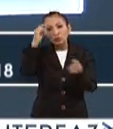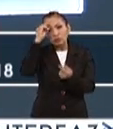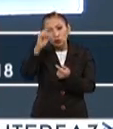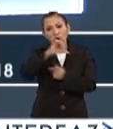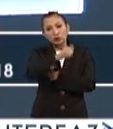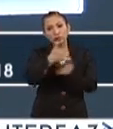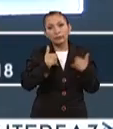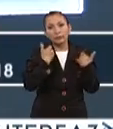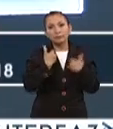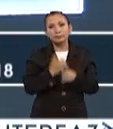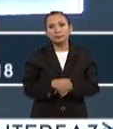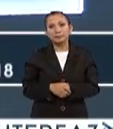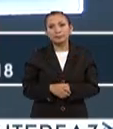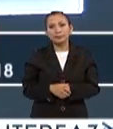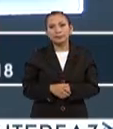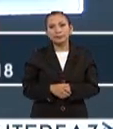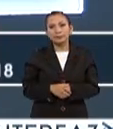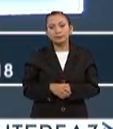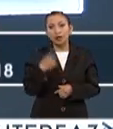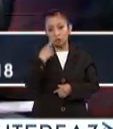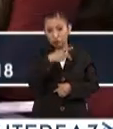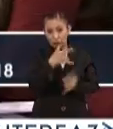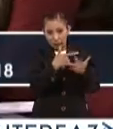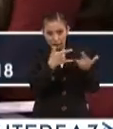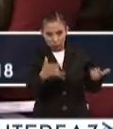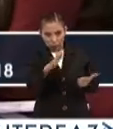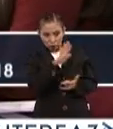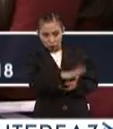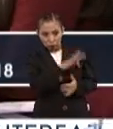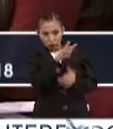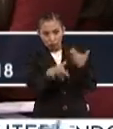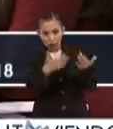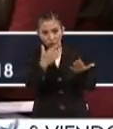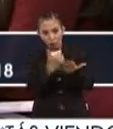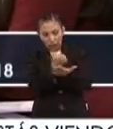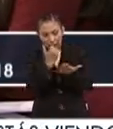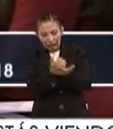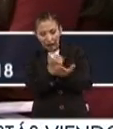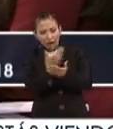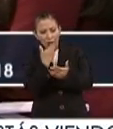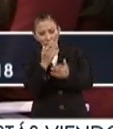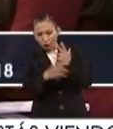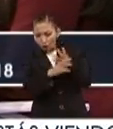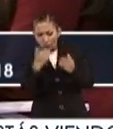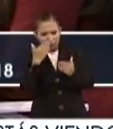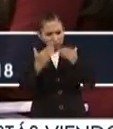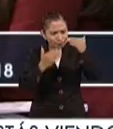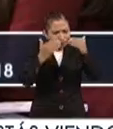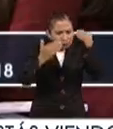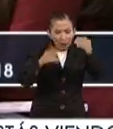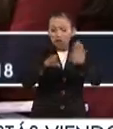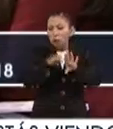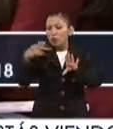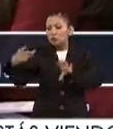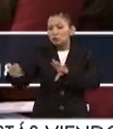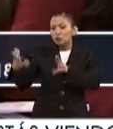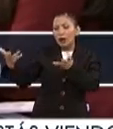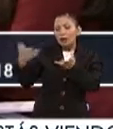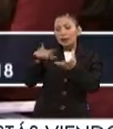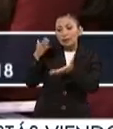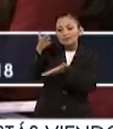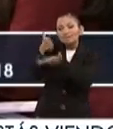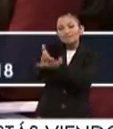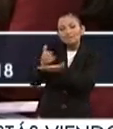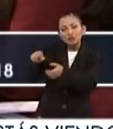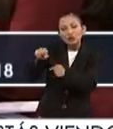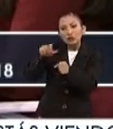sobredotados, a otros jóvenes. Exacto, además de tu trayectoria, todos los logros que has obtenido de forma personal, también cómo logras